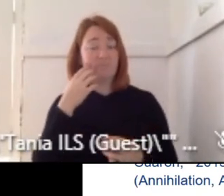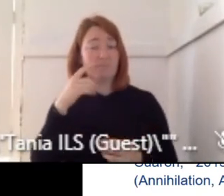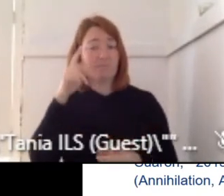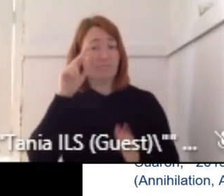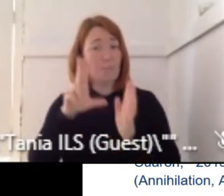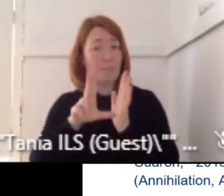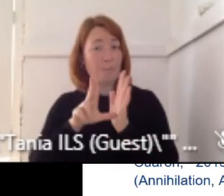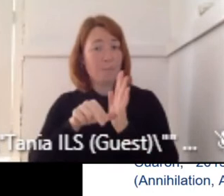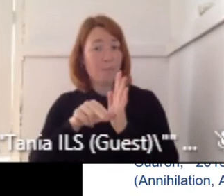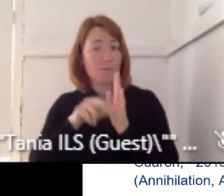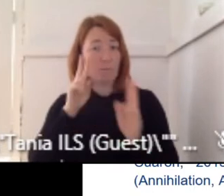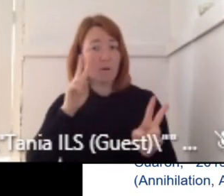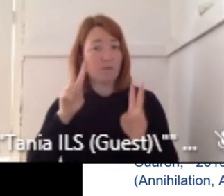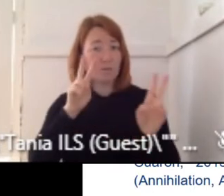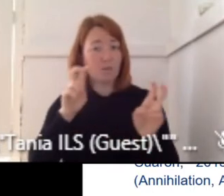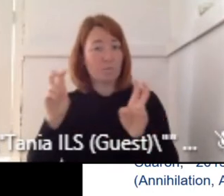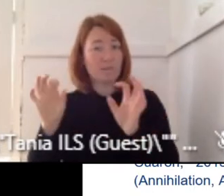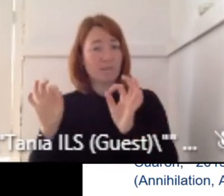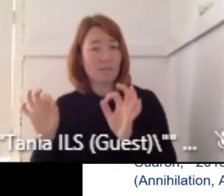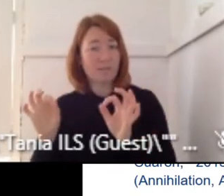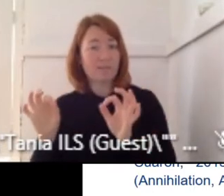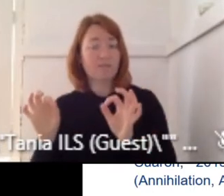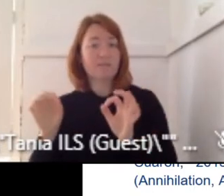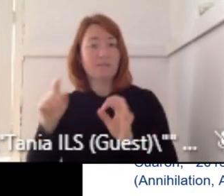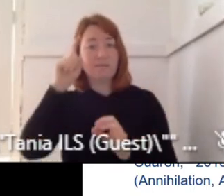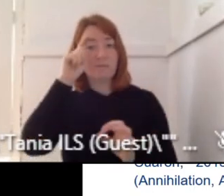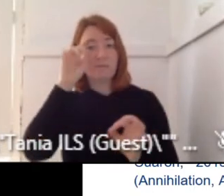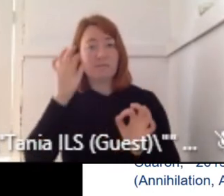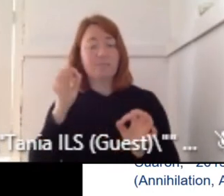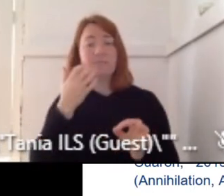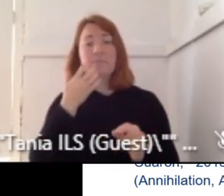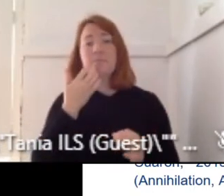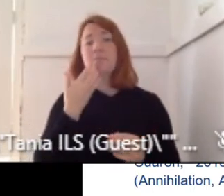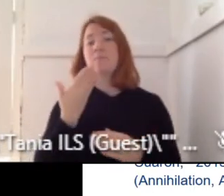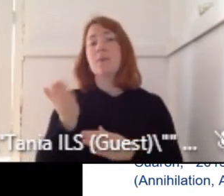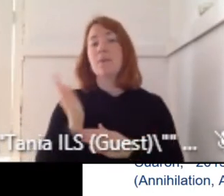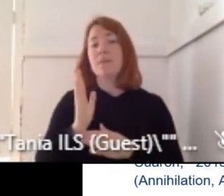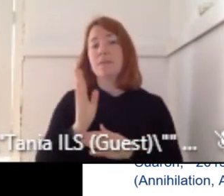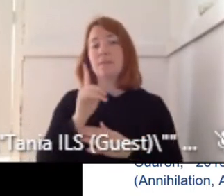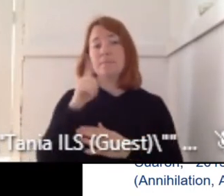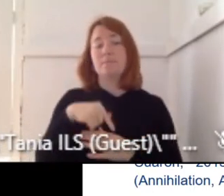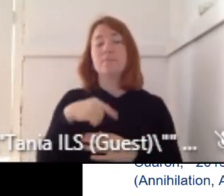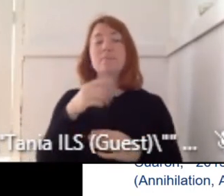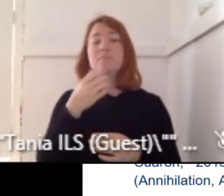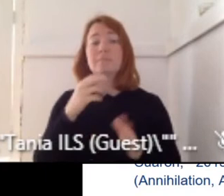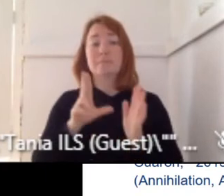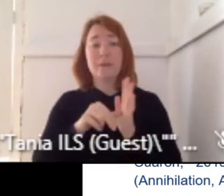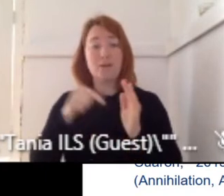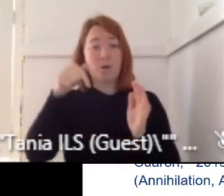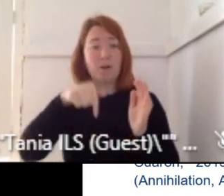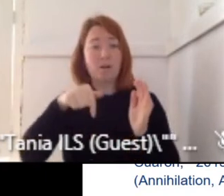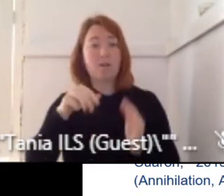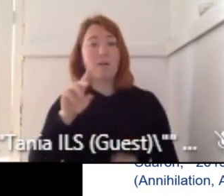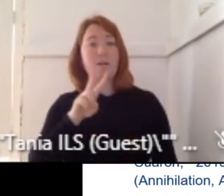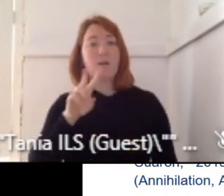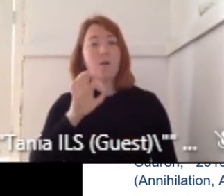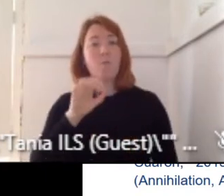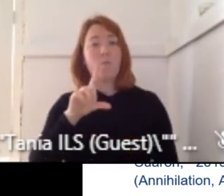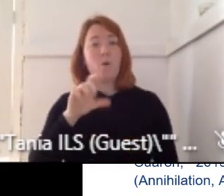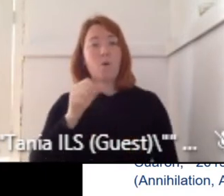Aniquilación. Y yo he utilizado el cine, por ejemplo, la película Volcano, en el tema de